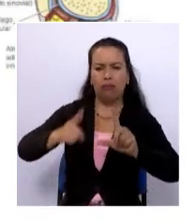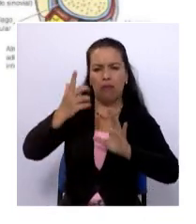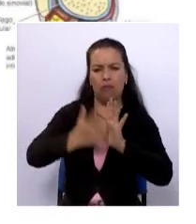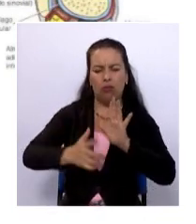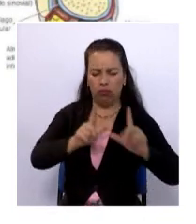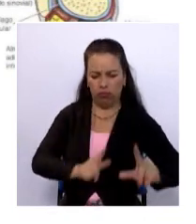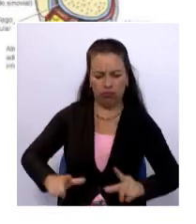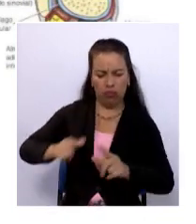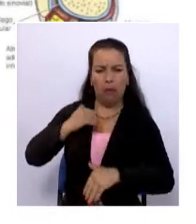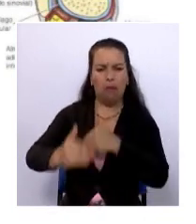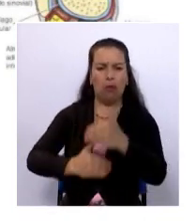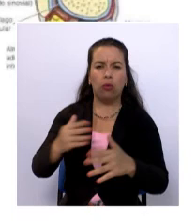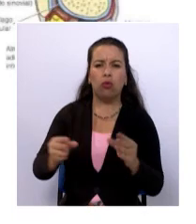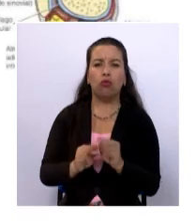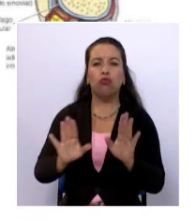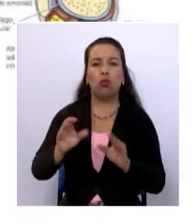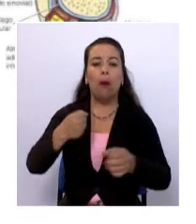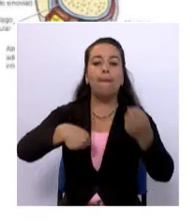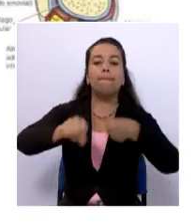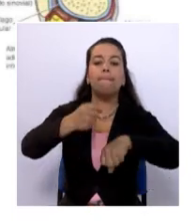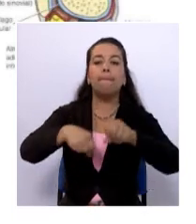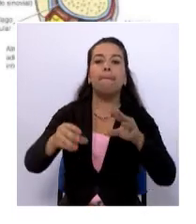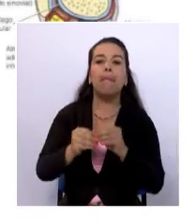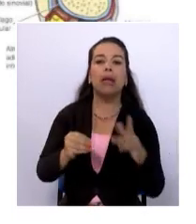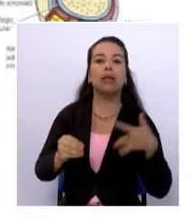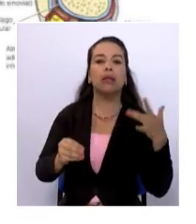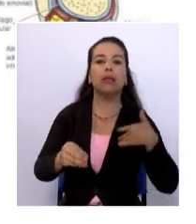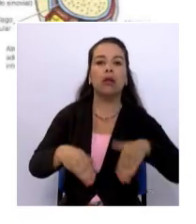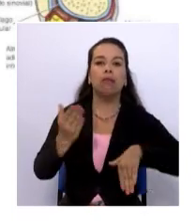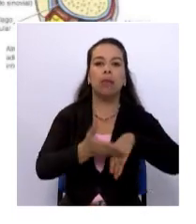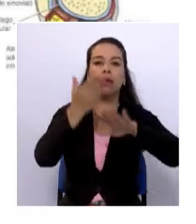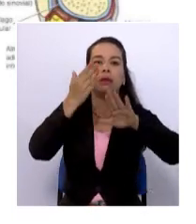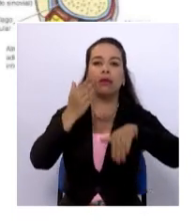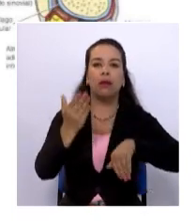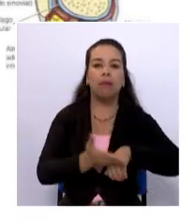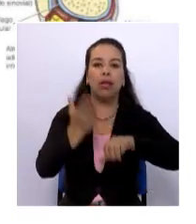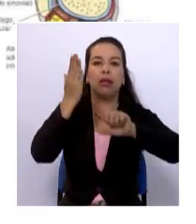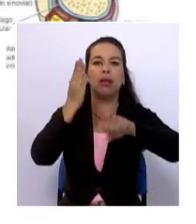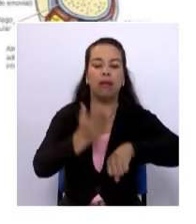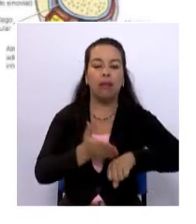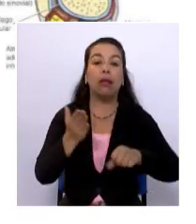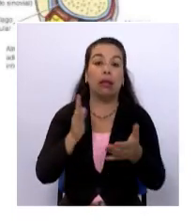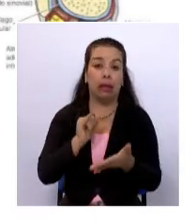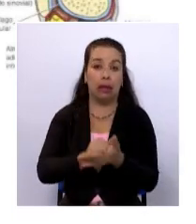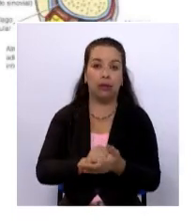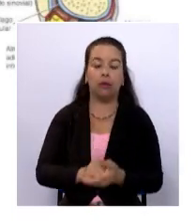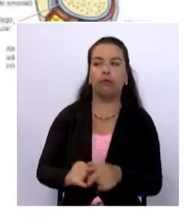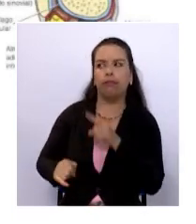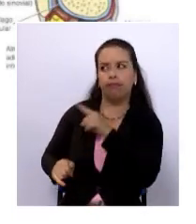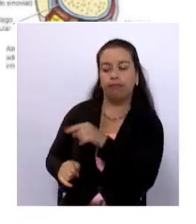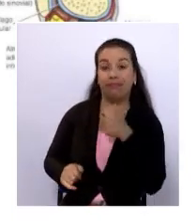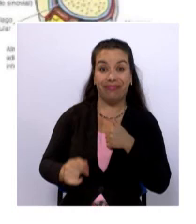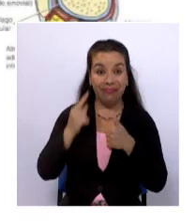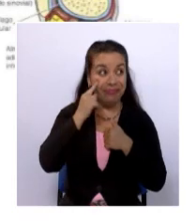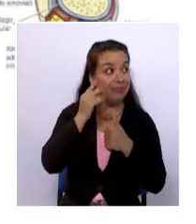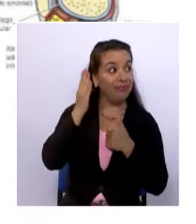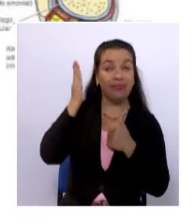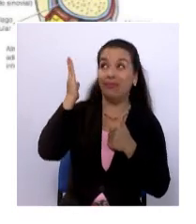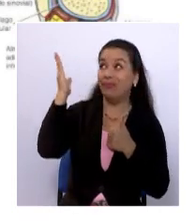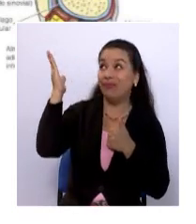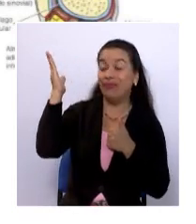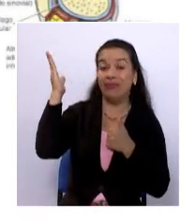parte motriz sino también desde la parte de sensor perceptivo para saber hacia dónde hay que evolucionar con perfecto ustedes aquí en pantalla ven